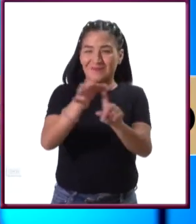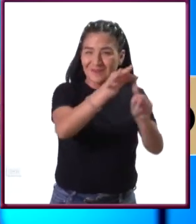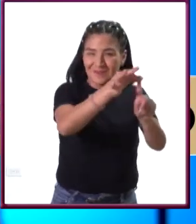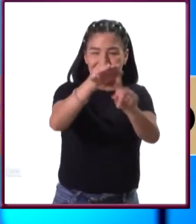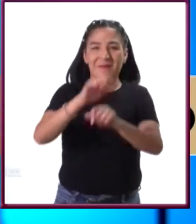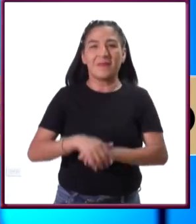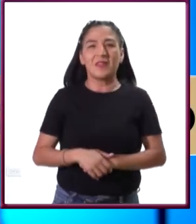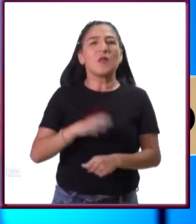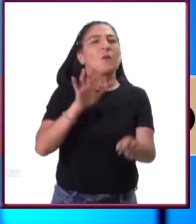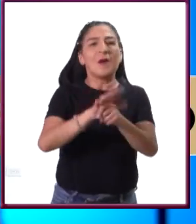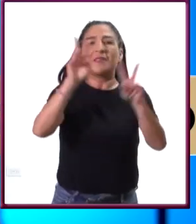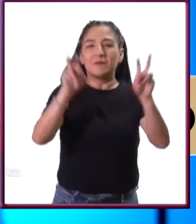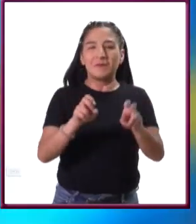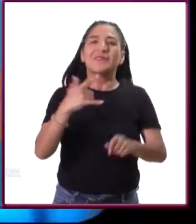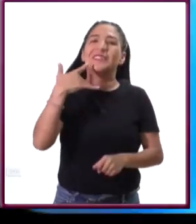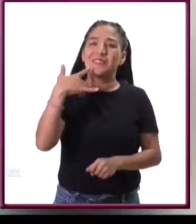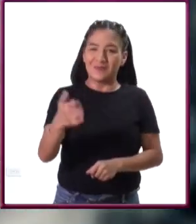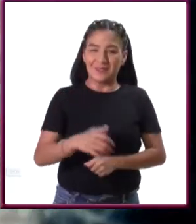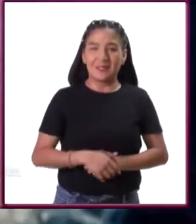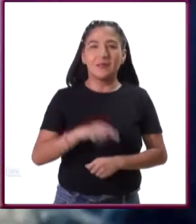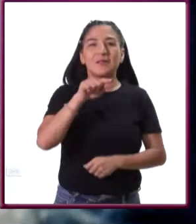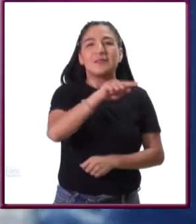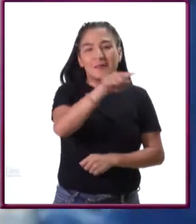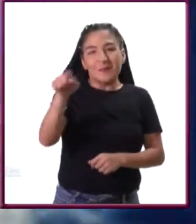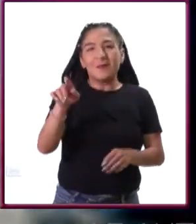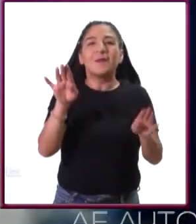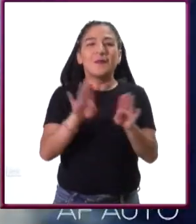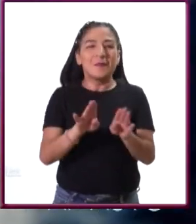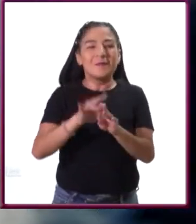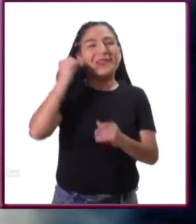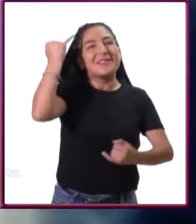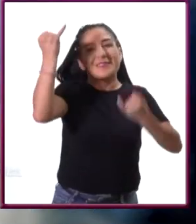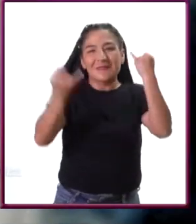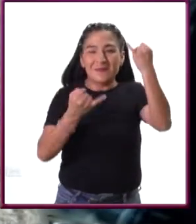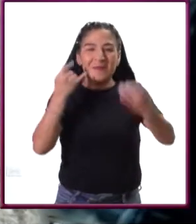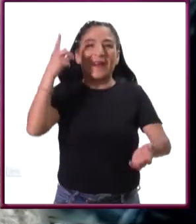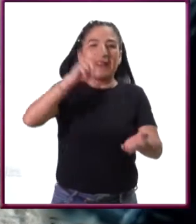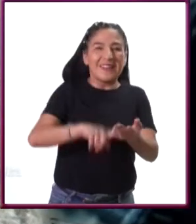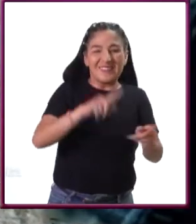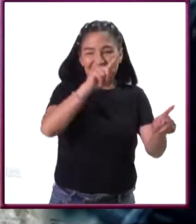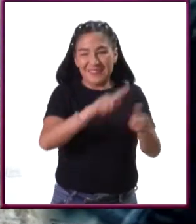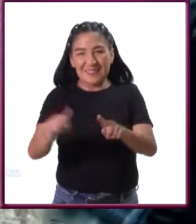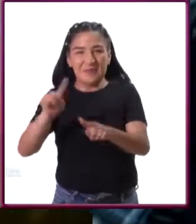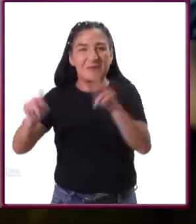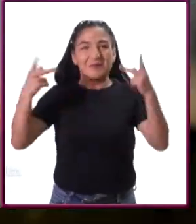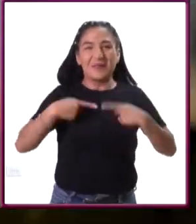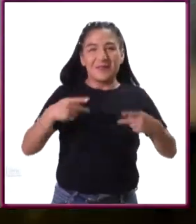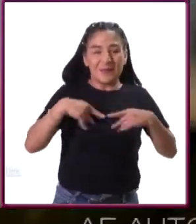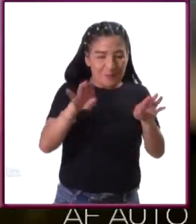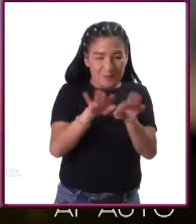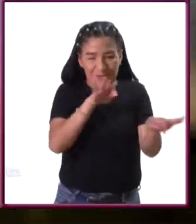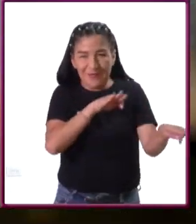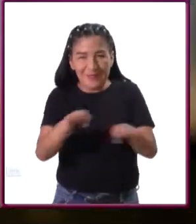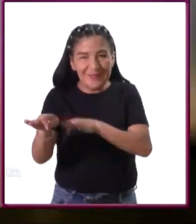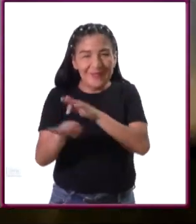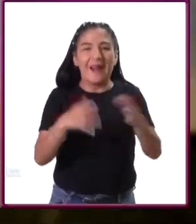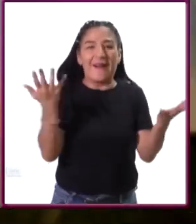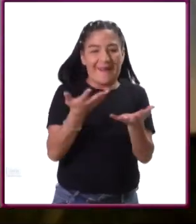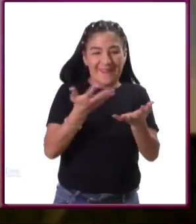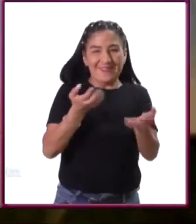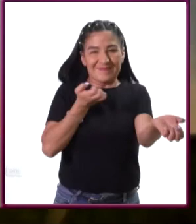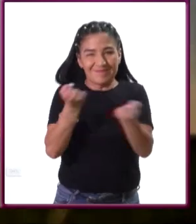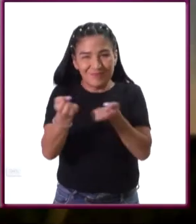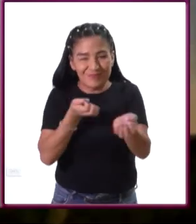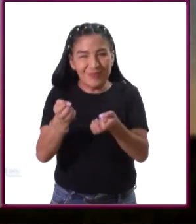esfuerzo. Cierra los ojos e imagina diferentes personas trabajando, haciendo ejercicio y